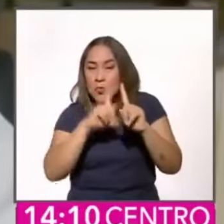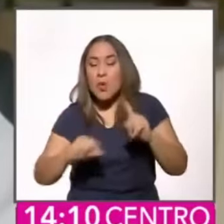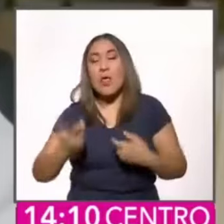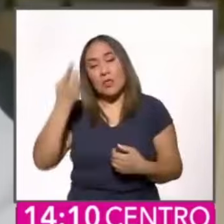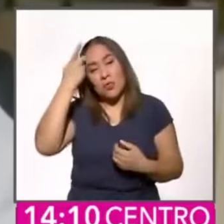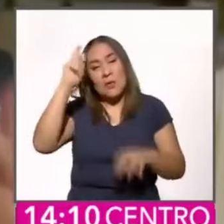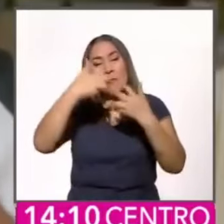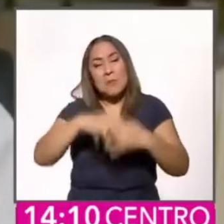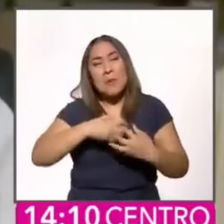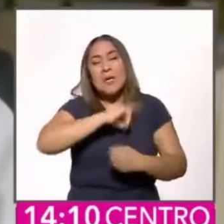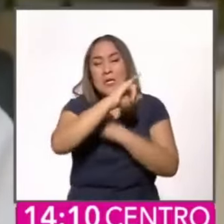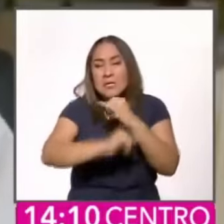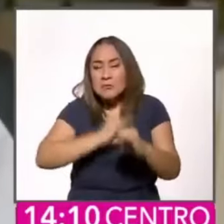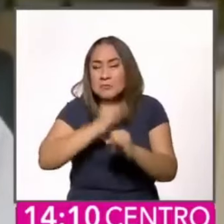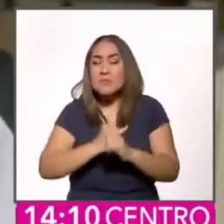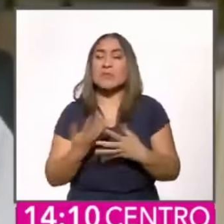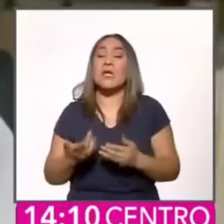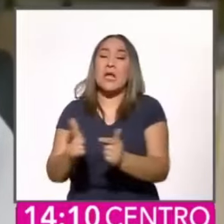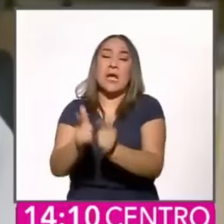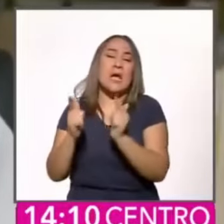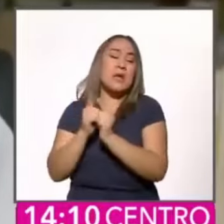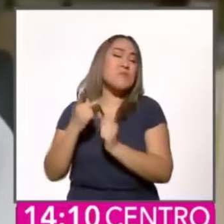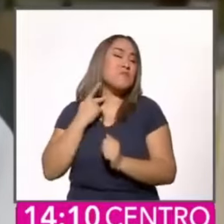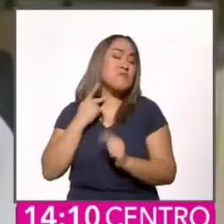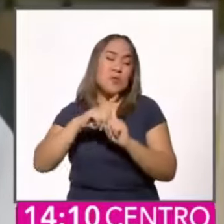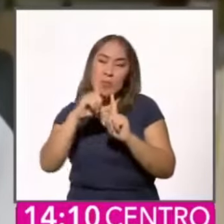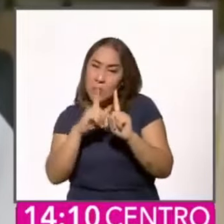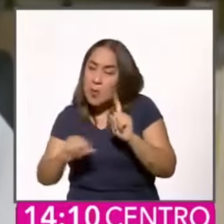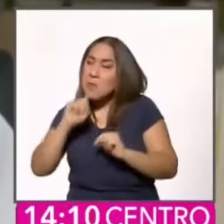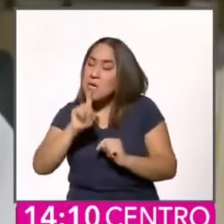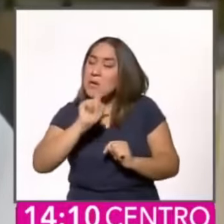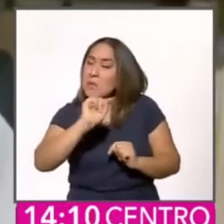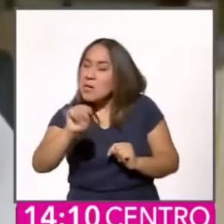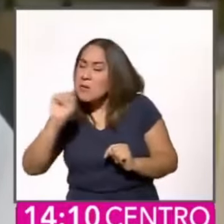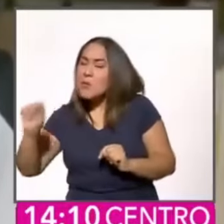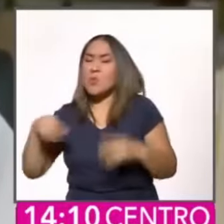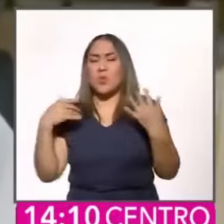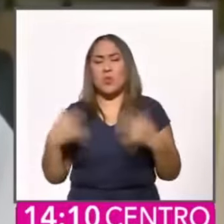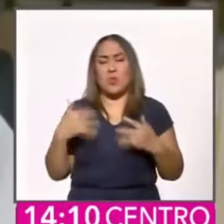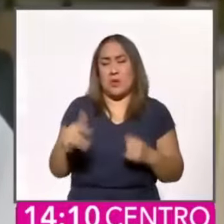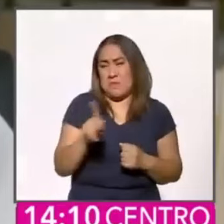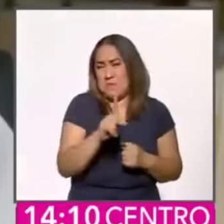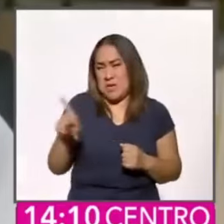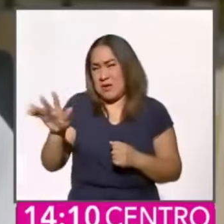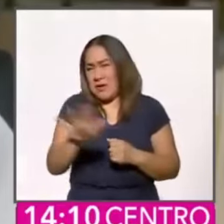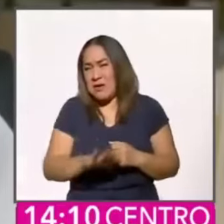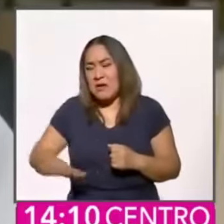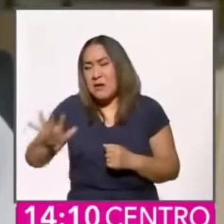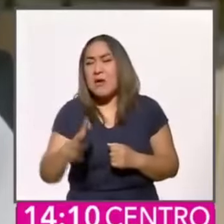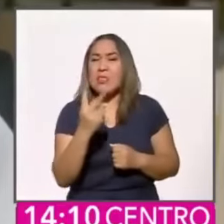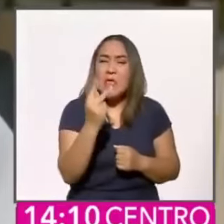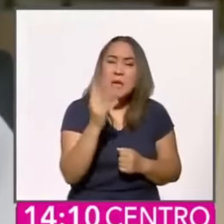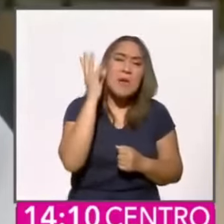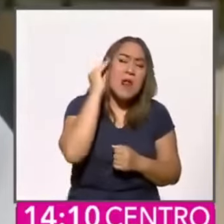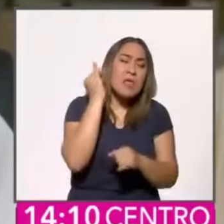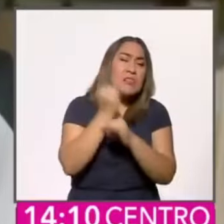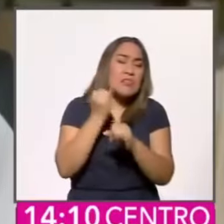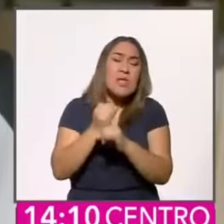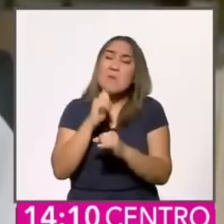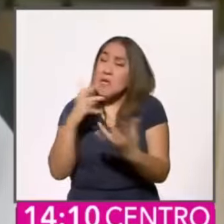extranjeros, los grandes partidos políticos nacionales, la inmensa mayoría de los medios de comunicación